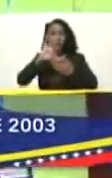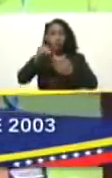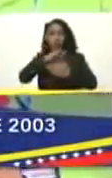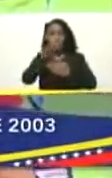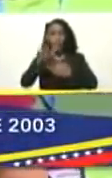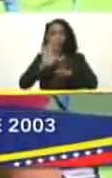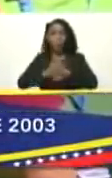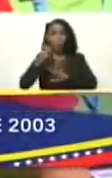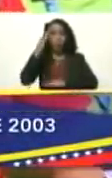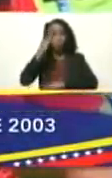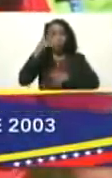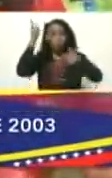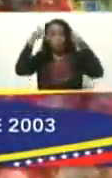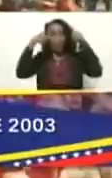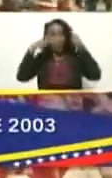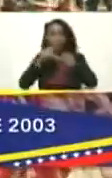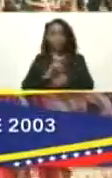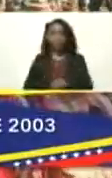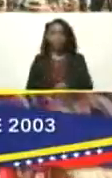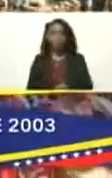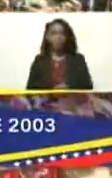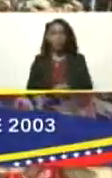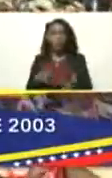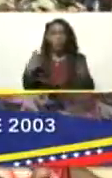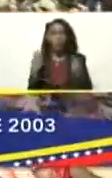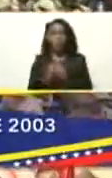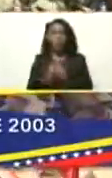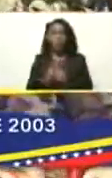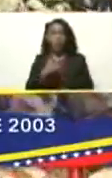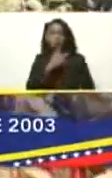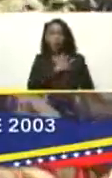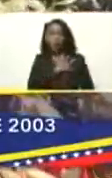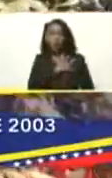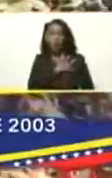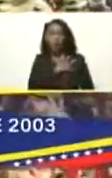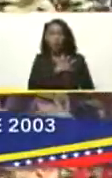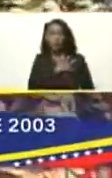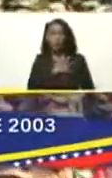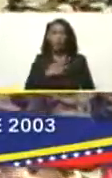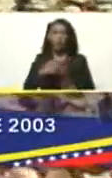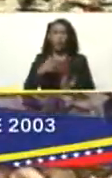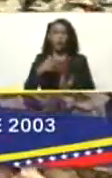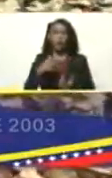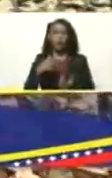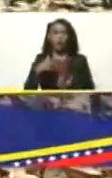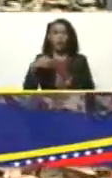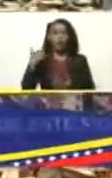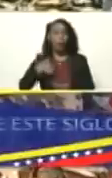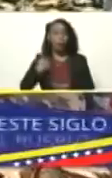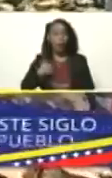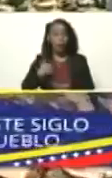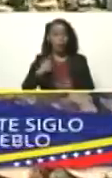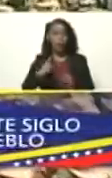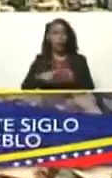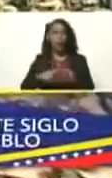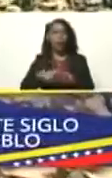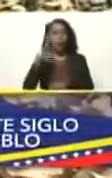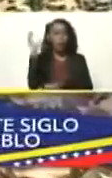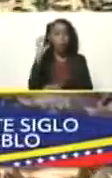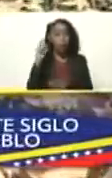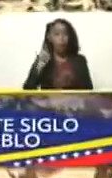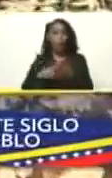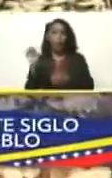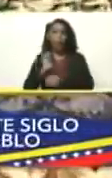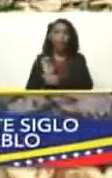Porque el comandante Chávez, junto a Lula, Kirchner, Pepe, Correa,